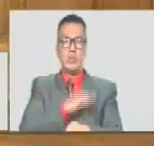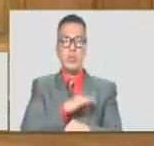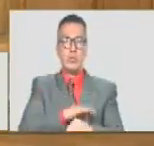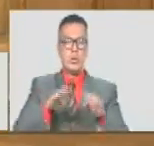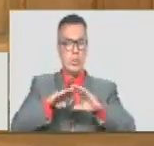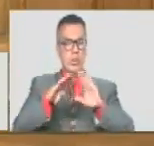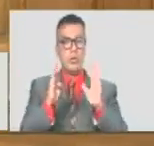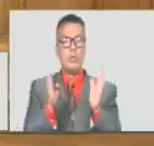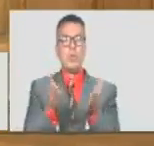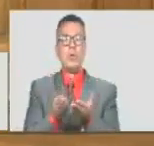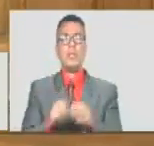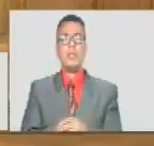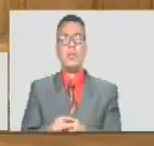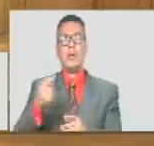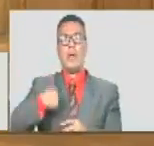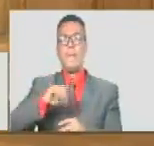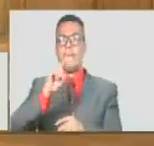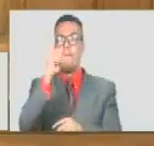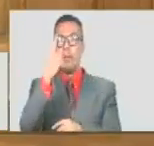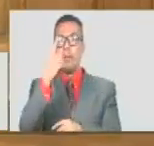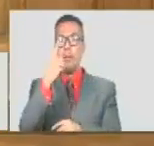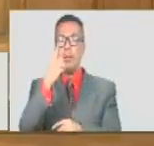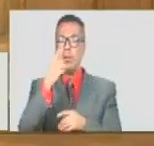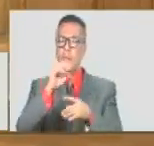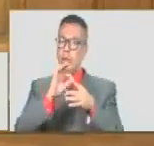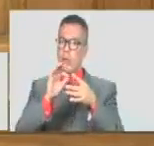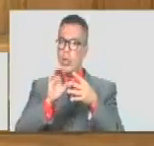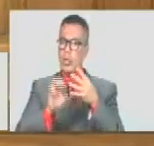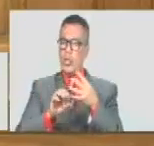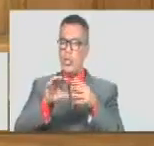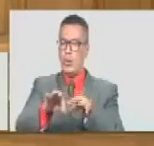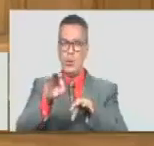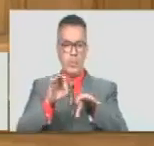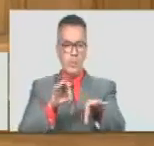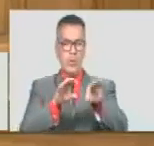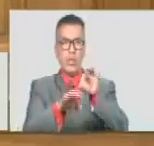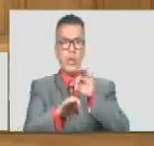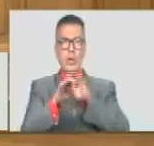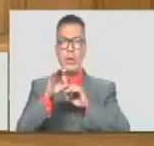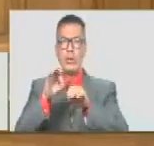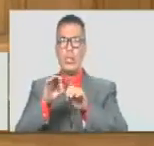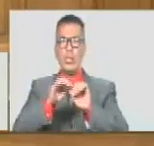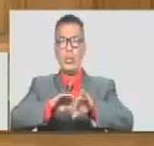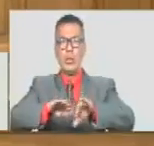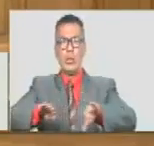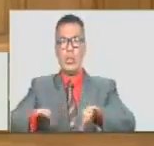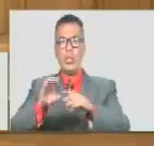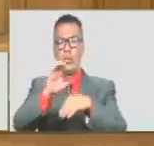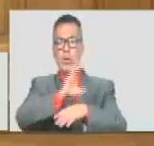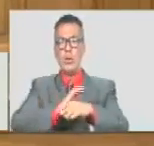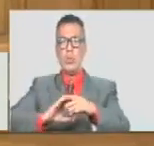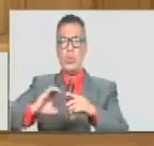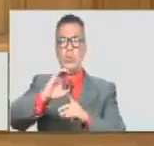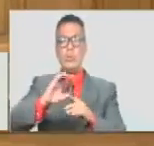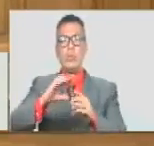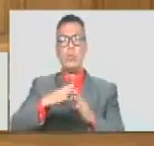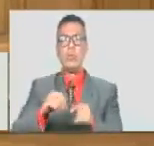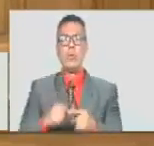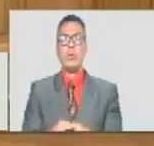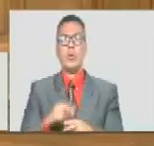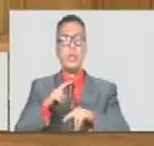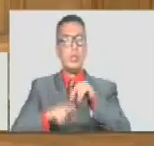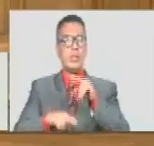universal, que fue el primer criterio para la clasificación y distribución de la estructura de poder que